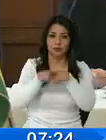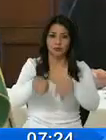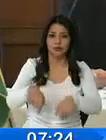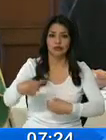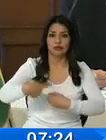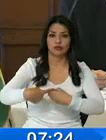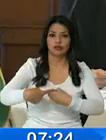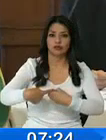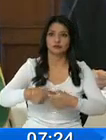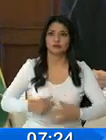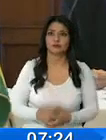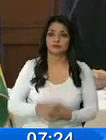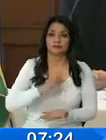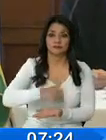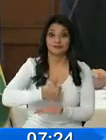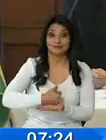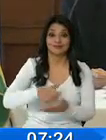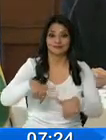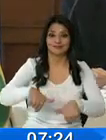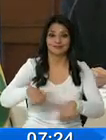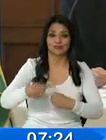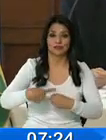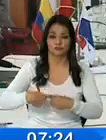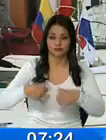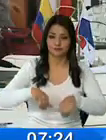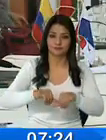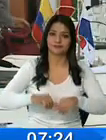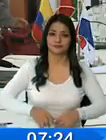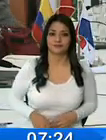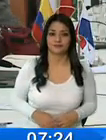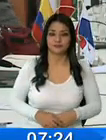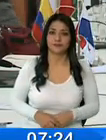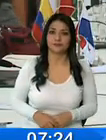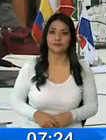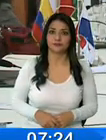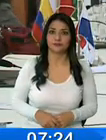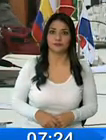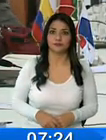La capital nuevamente será su sede. En Quito informó Andrea Orbe.